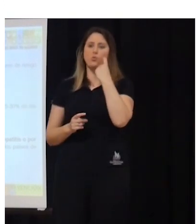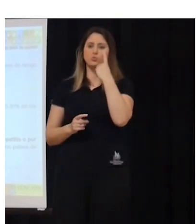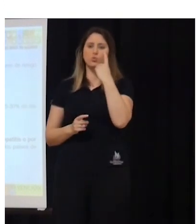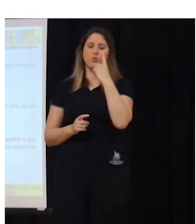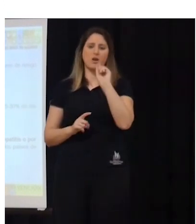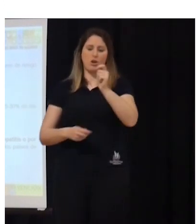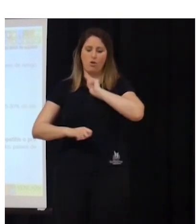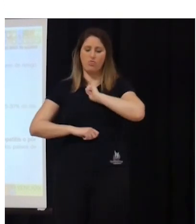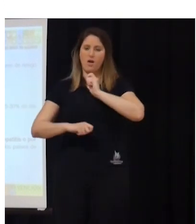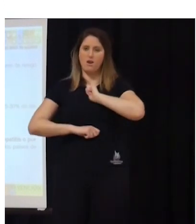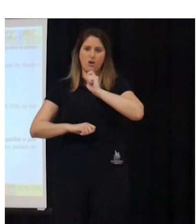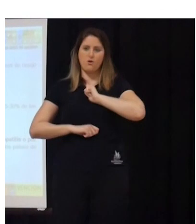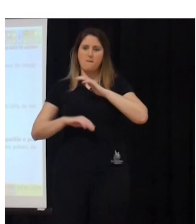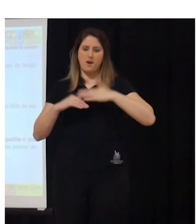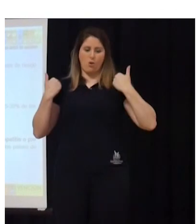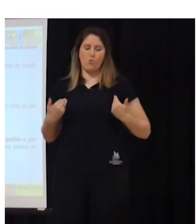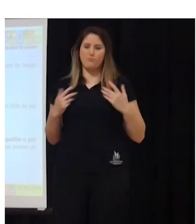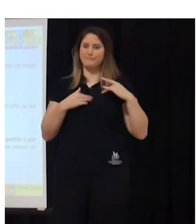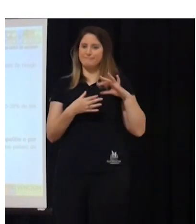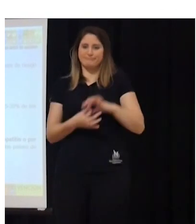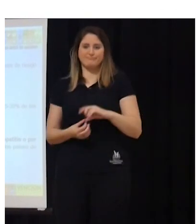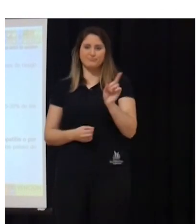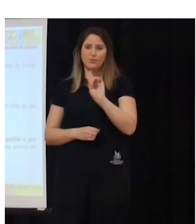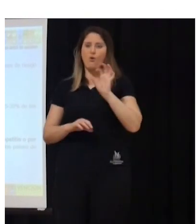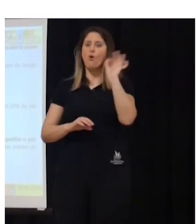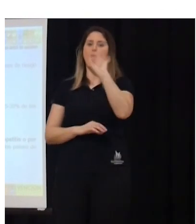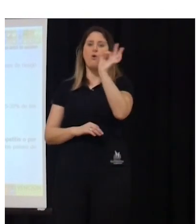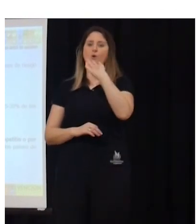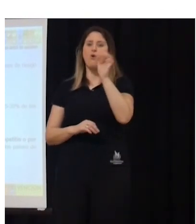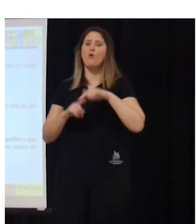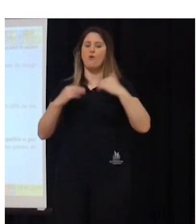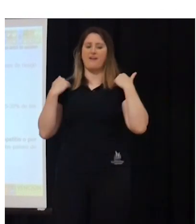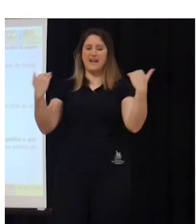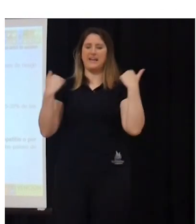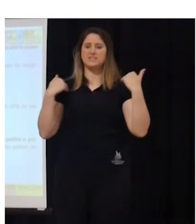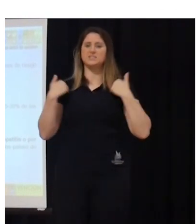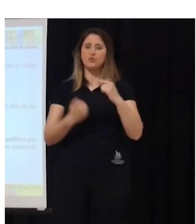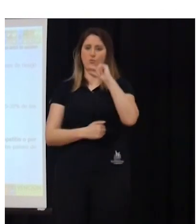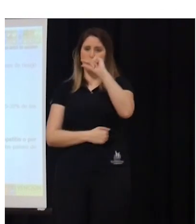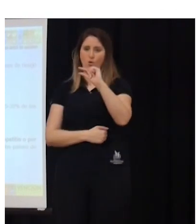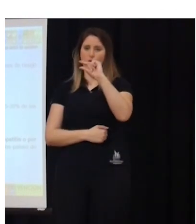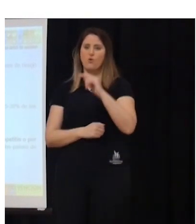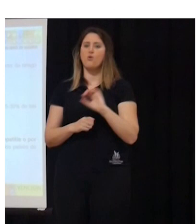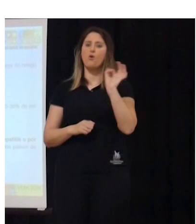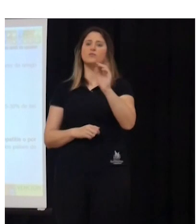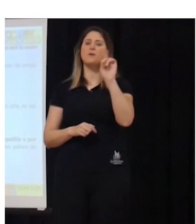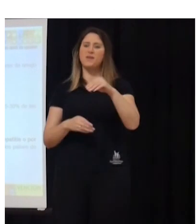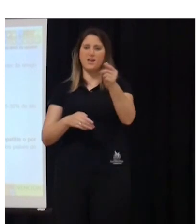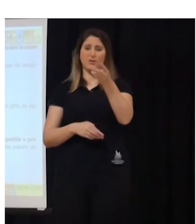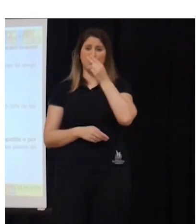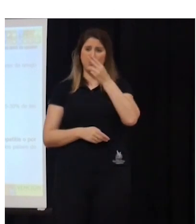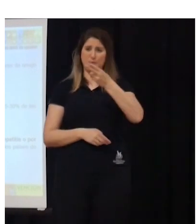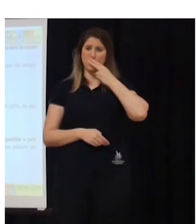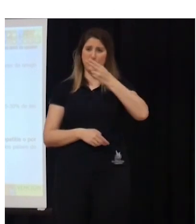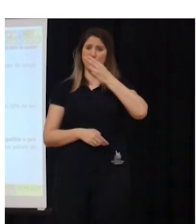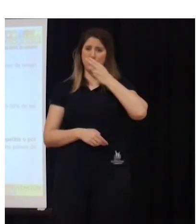no favorables para el organismo humano, con desarrollar poca actividad física, con el consumo del tabaco, del